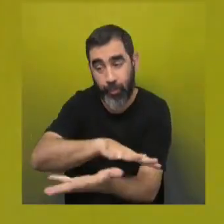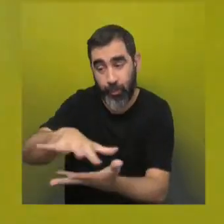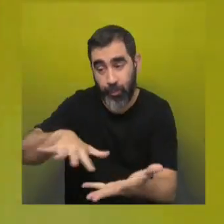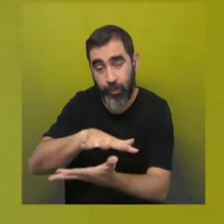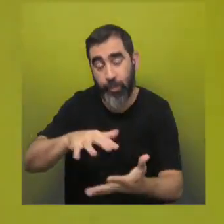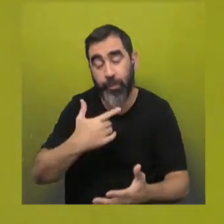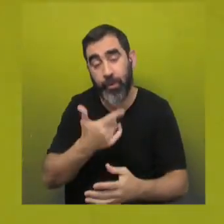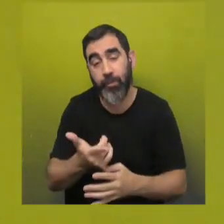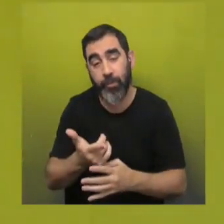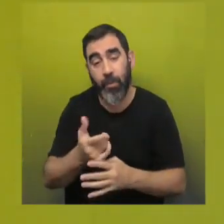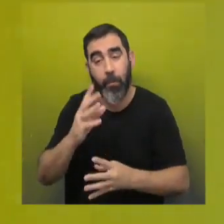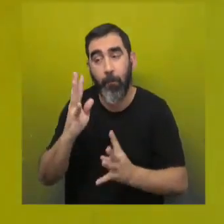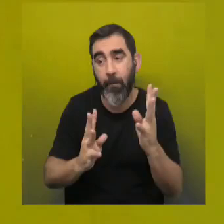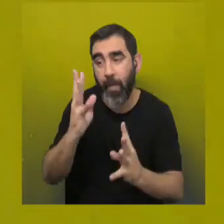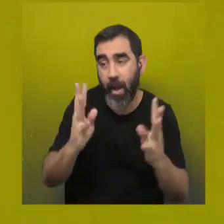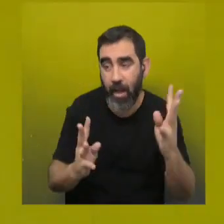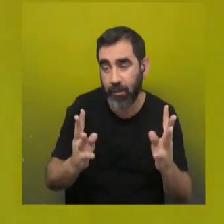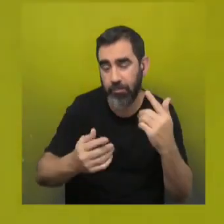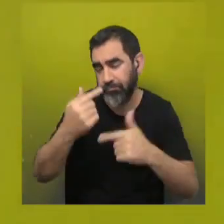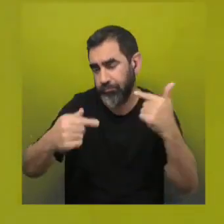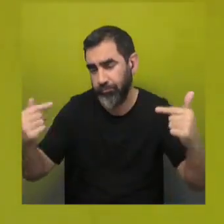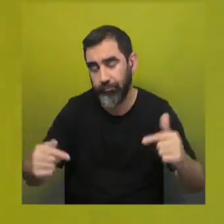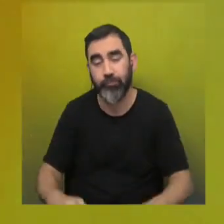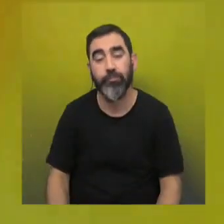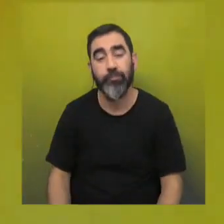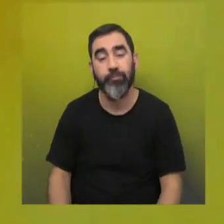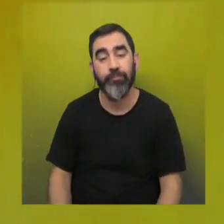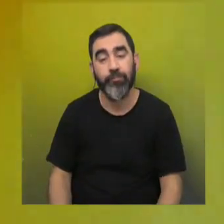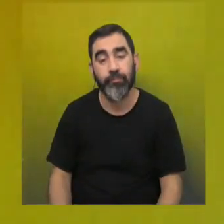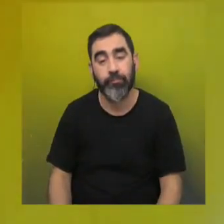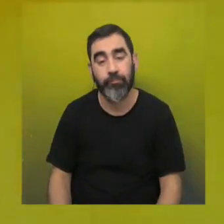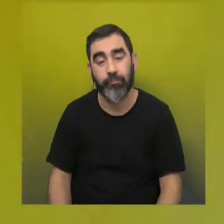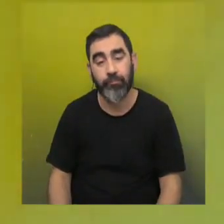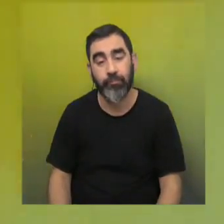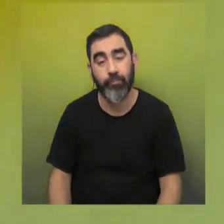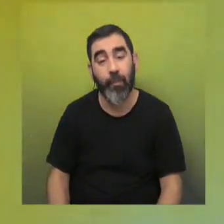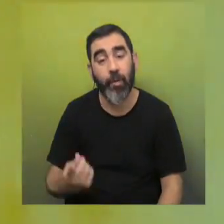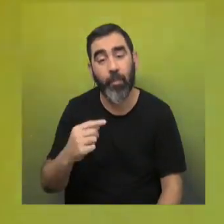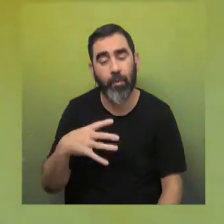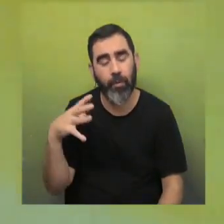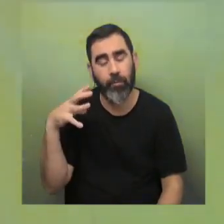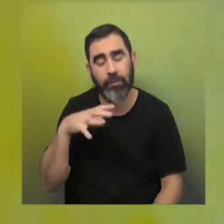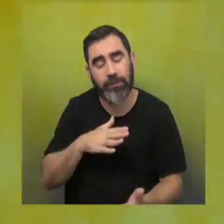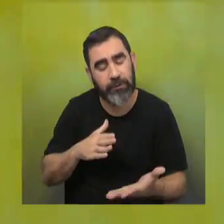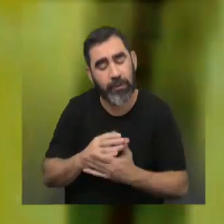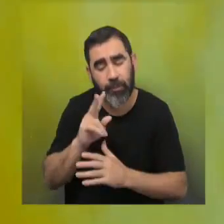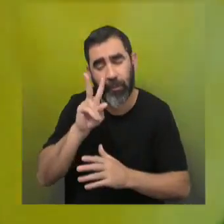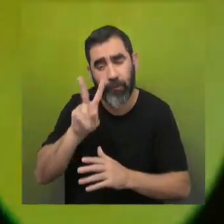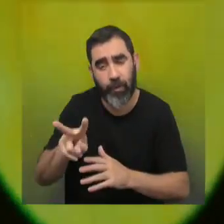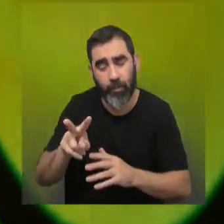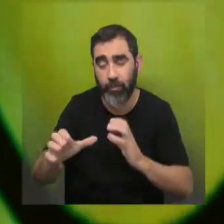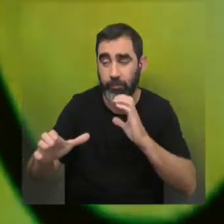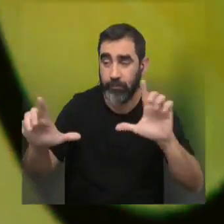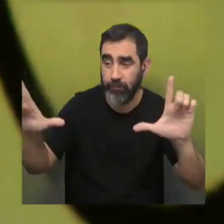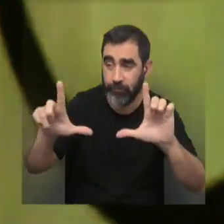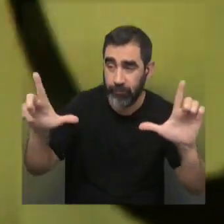sea un pastizal o otro tipo de plantaciones. El asunto es que nos hemos aburrido de ver en los medios,